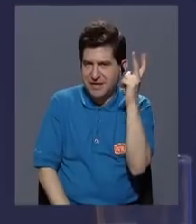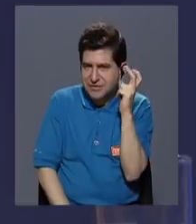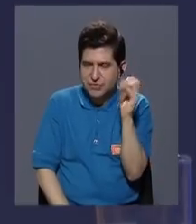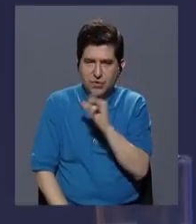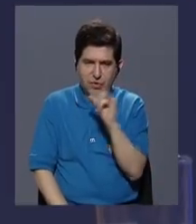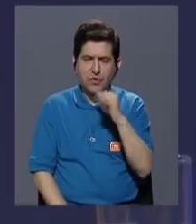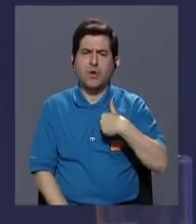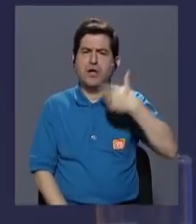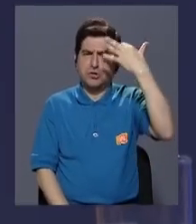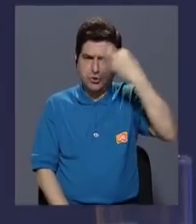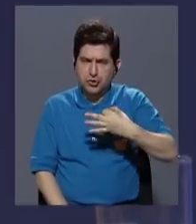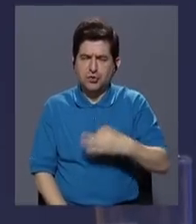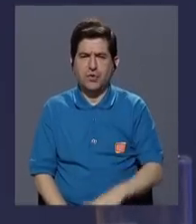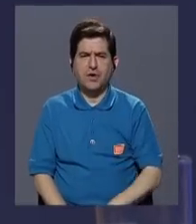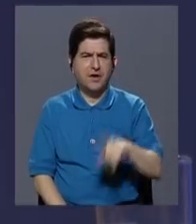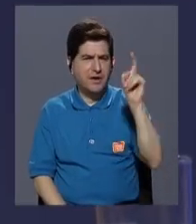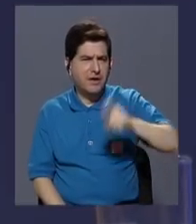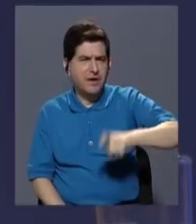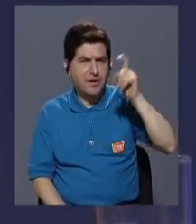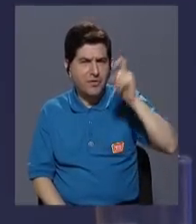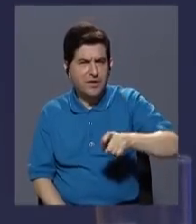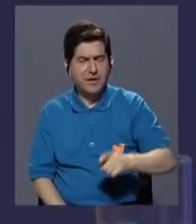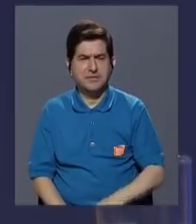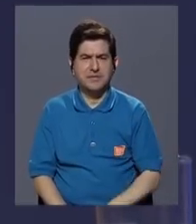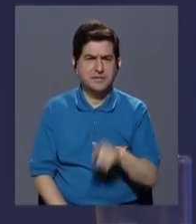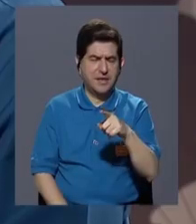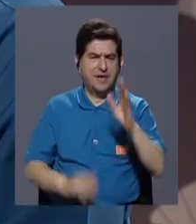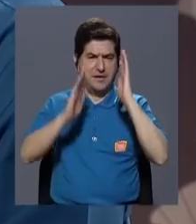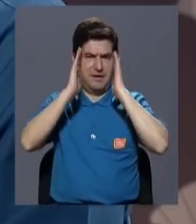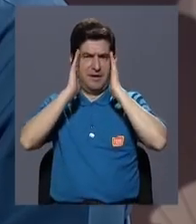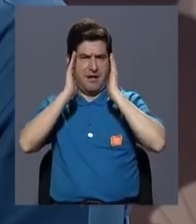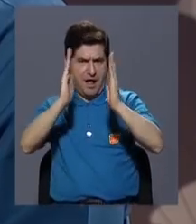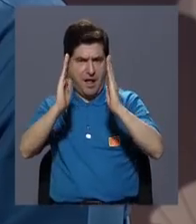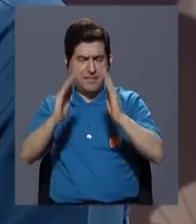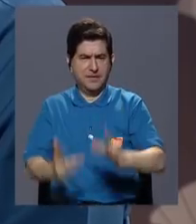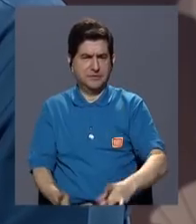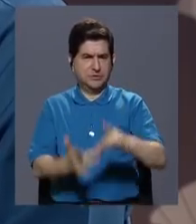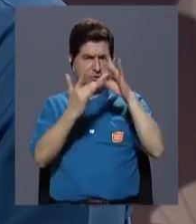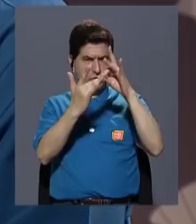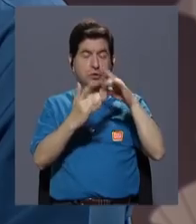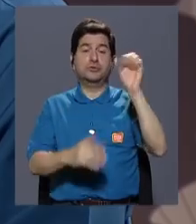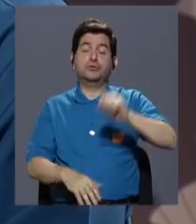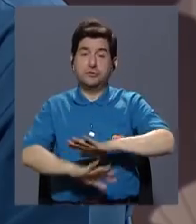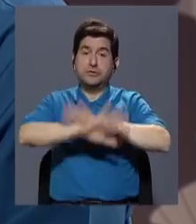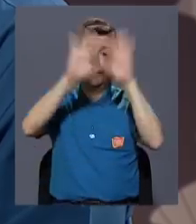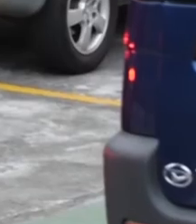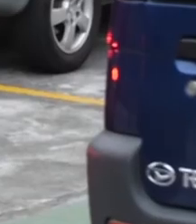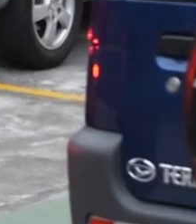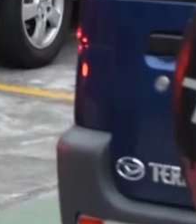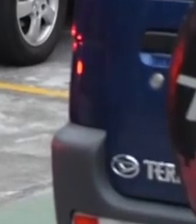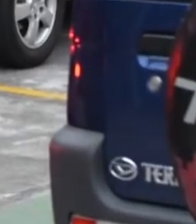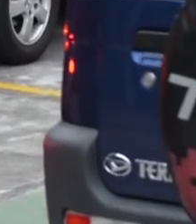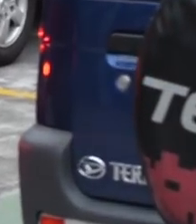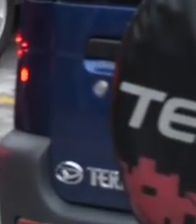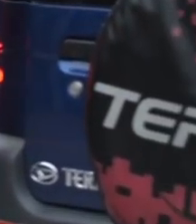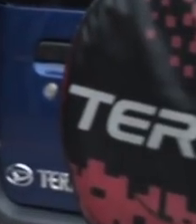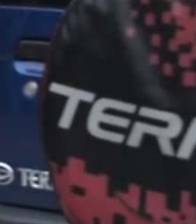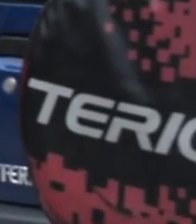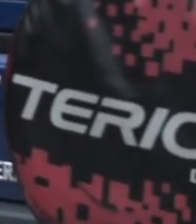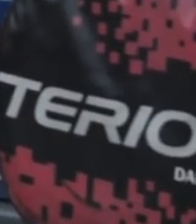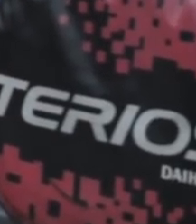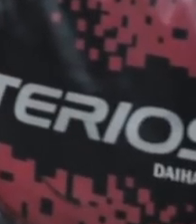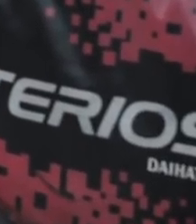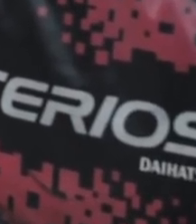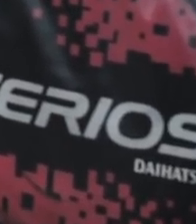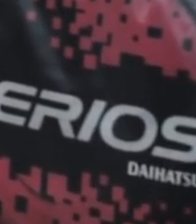que prestarle una atención muy especial claro en general el equipo de producción y